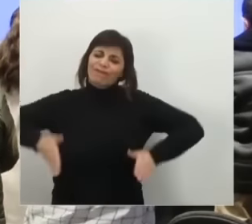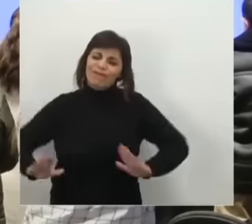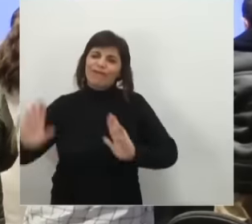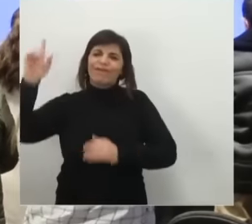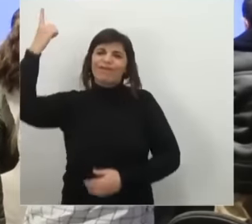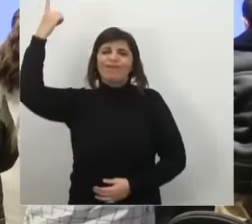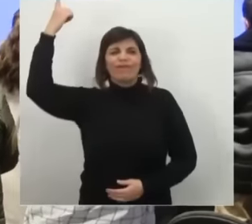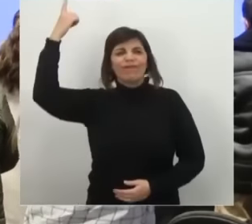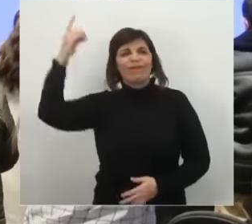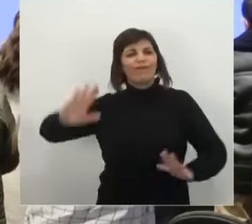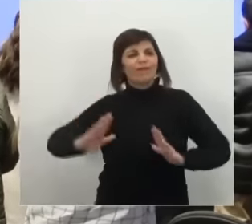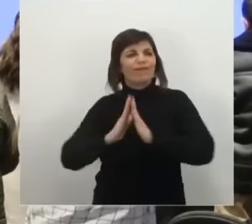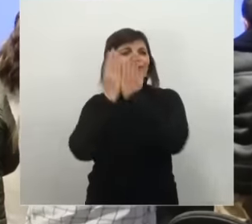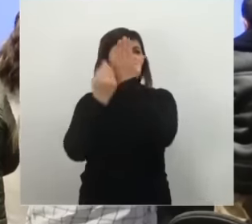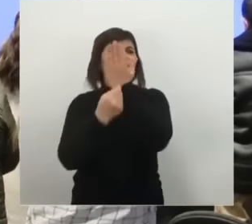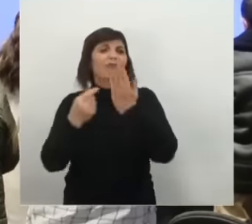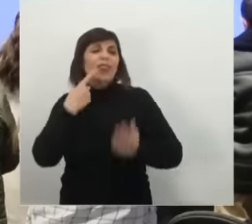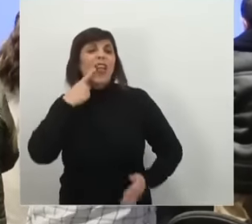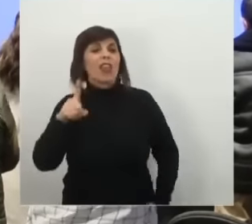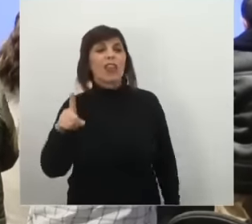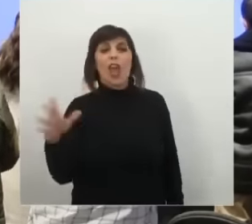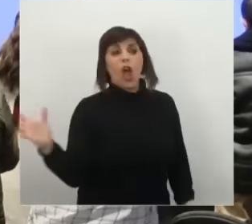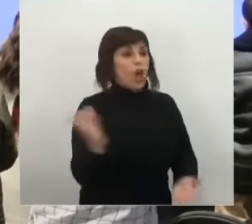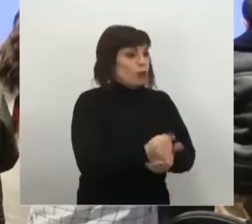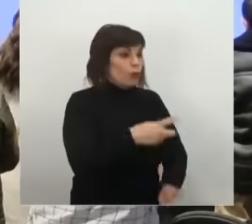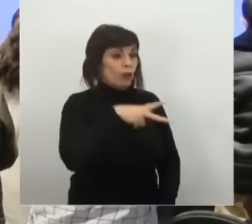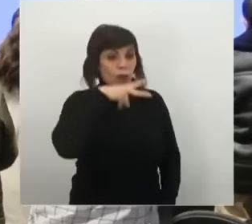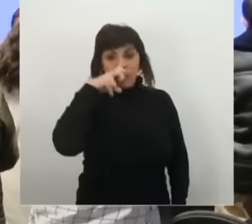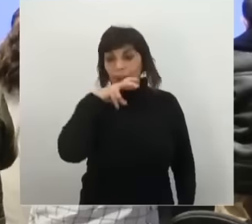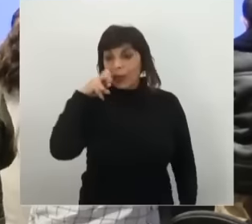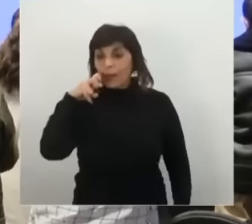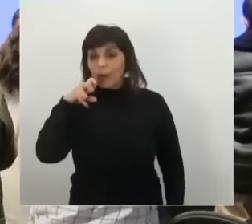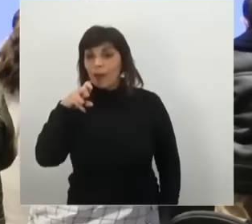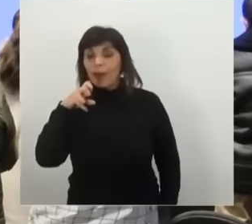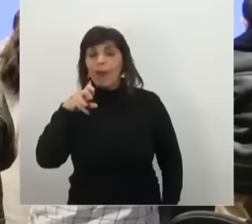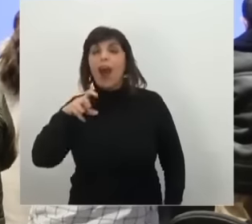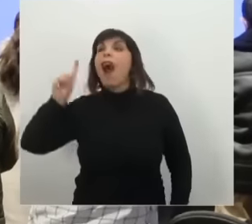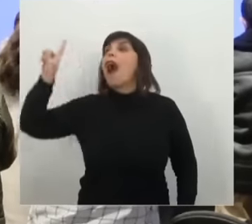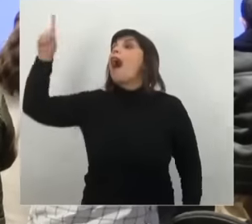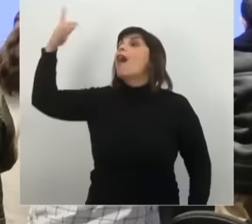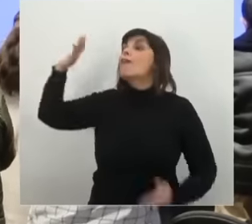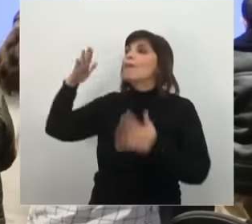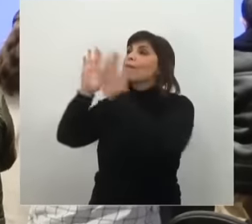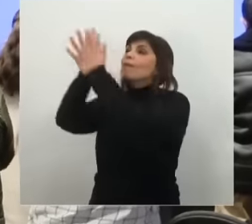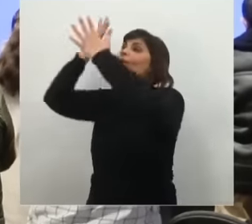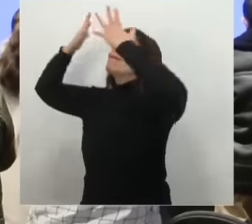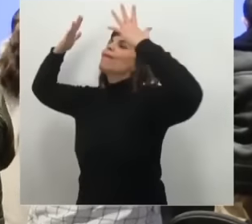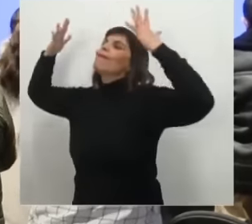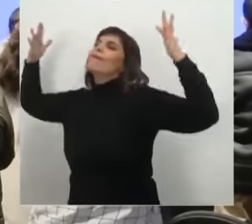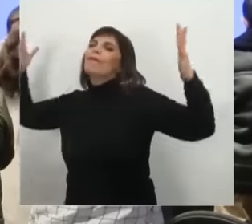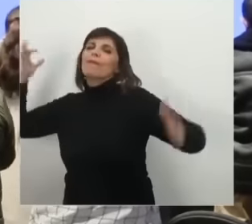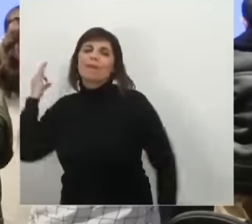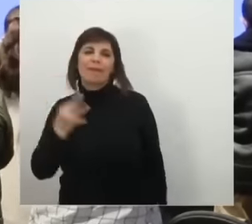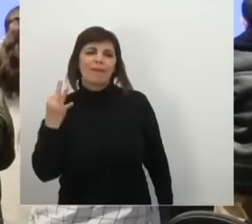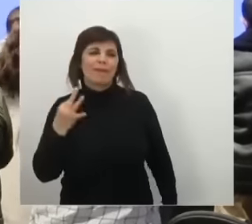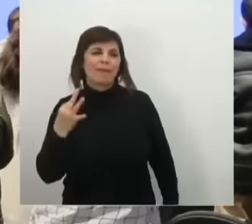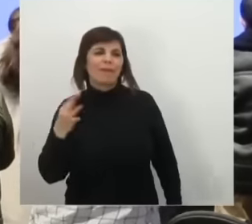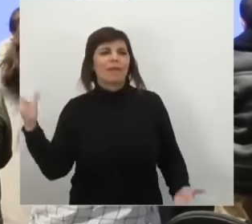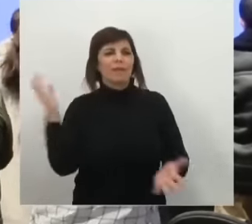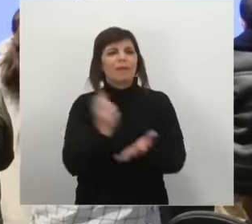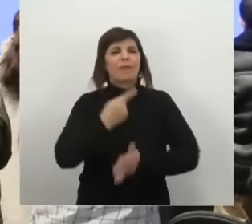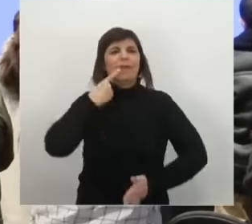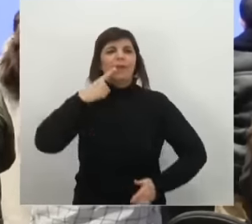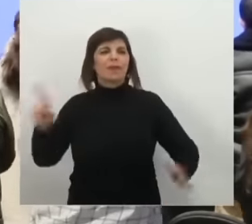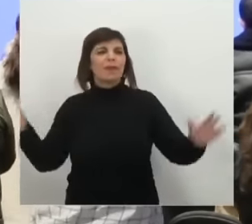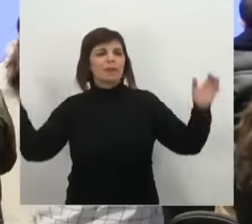y dice la Biblia que todo lo que respire que alabe a Dios y todos decimos Amén